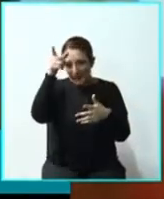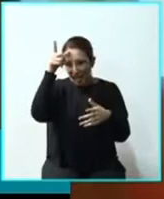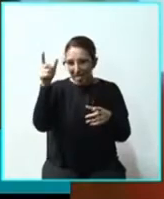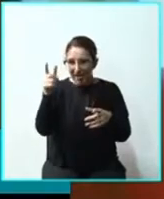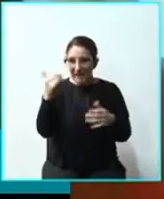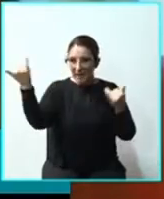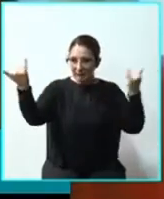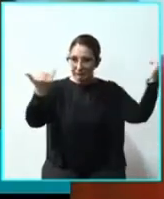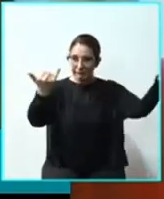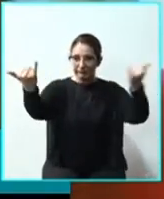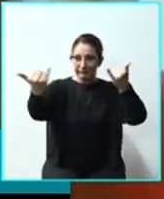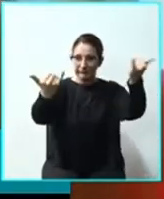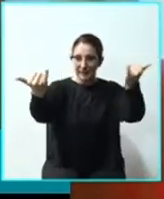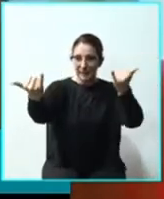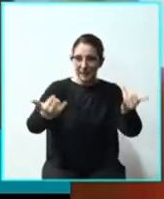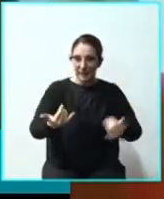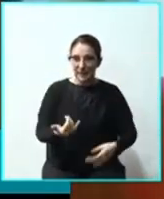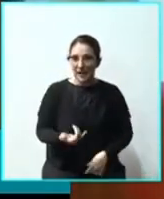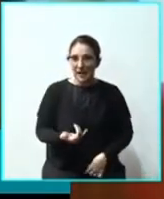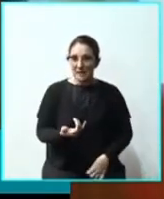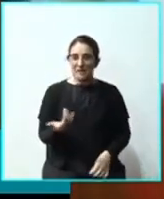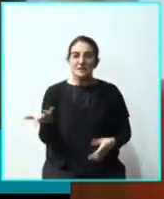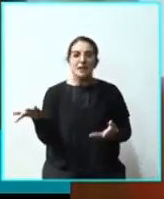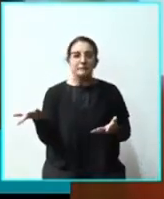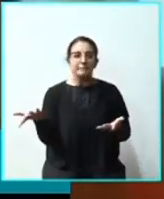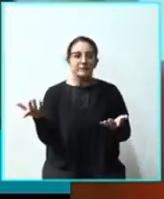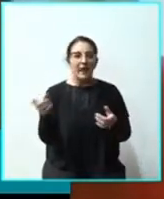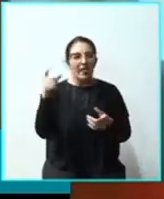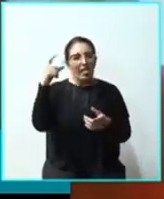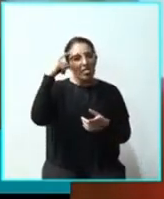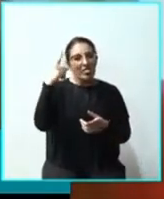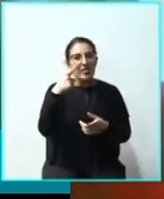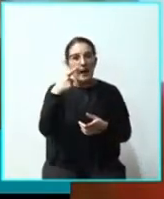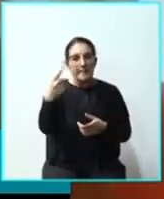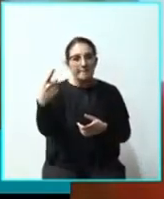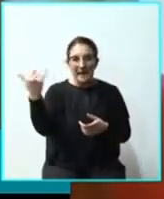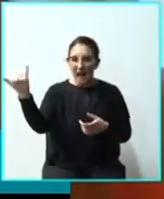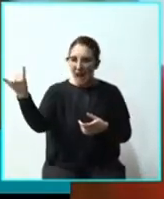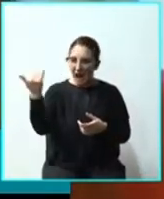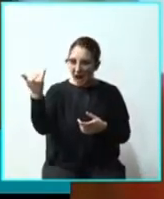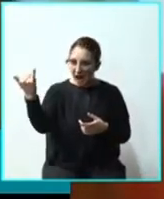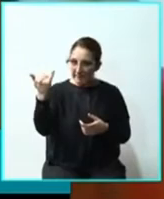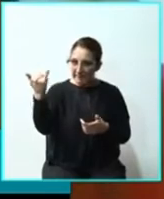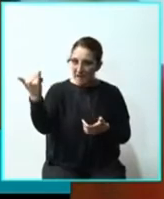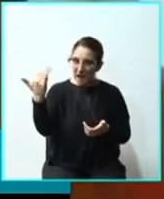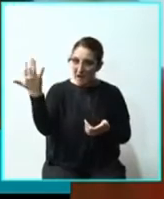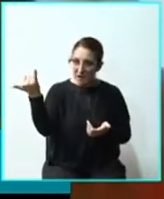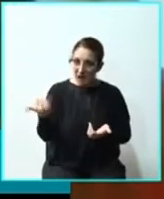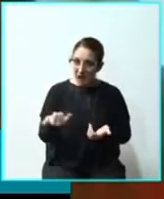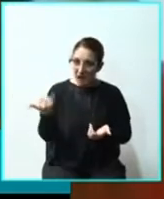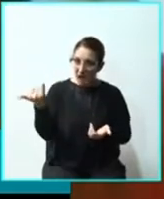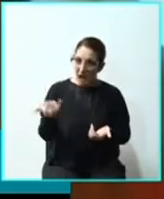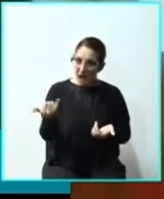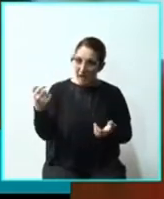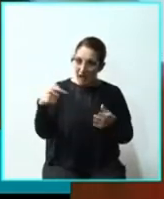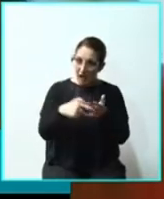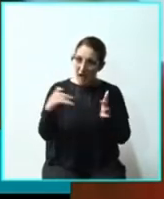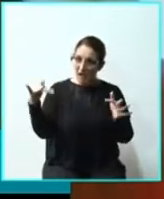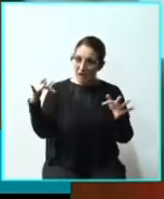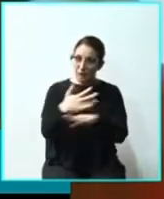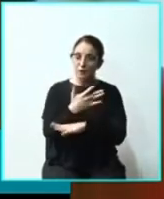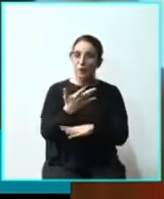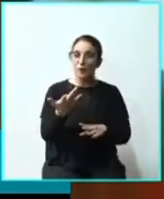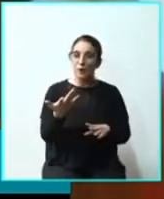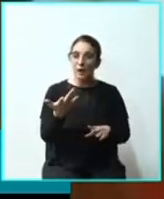en la ciudad con 10.000 cámaras, ¿sí? 10.000 cámaras que funcionan en la ciudad. Y desde